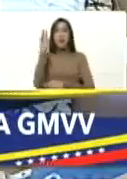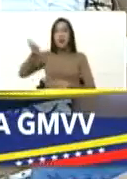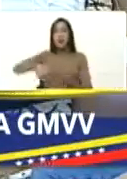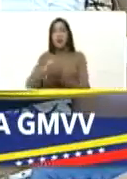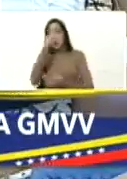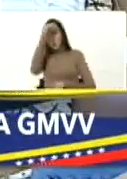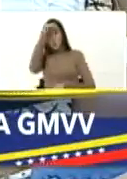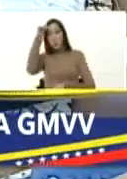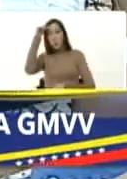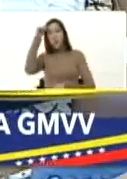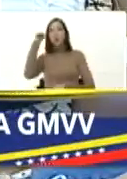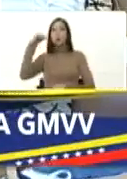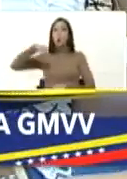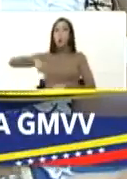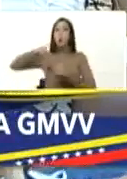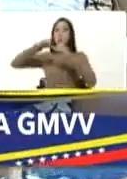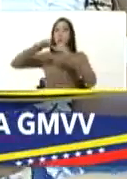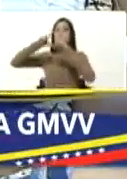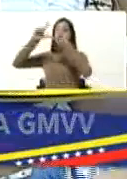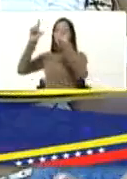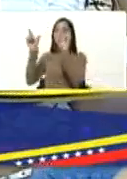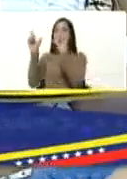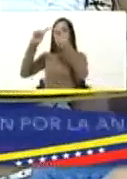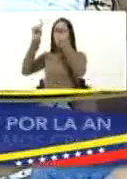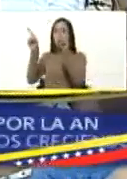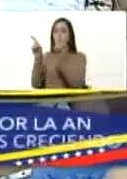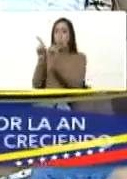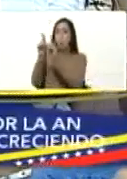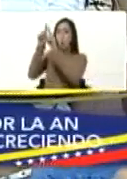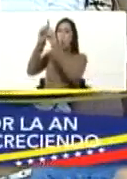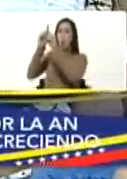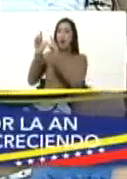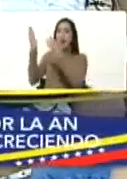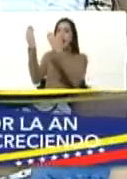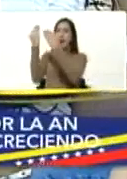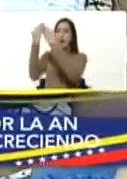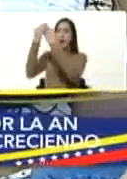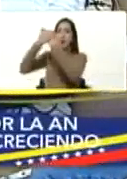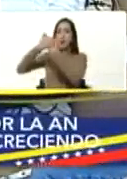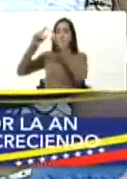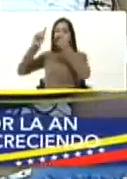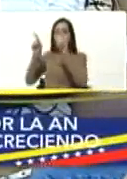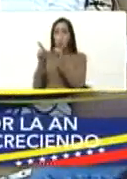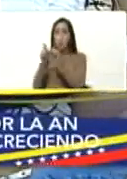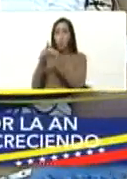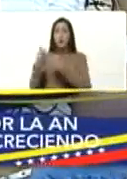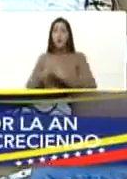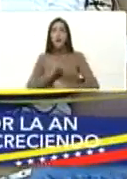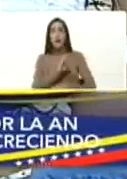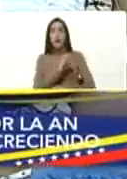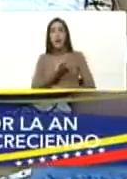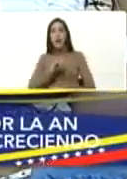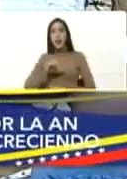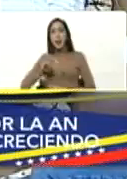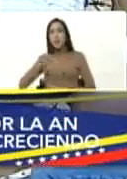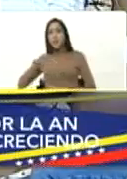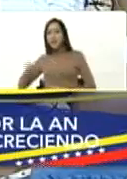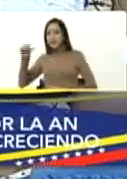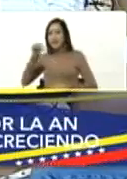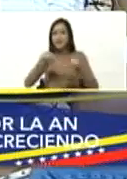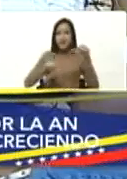Hoy hay luna llena. Hoy hay eclipse lunar. Me dicen los